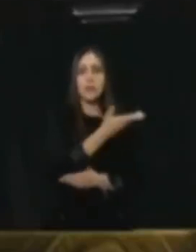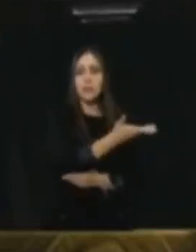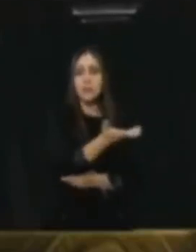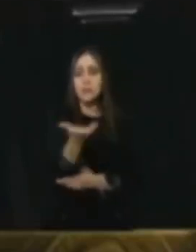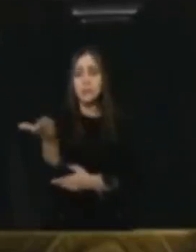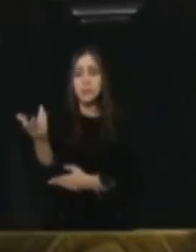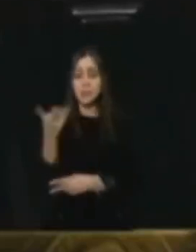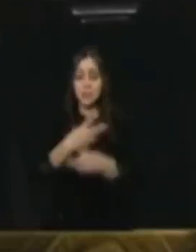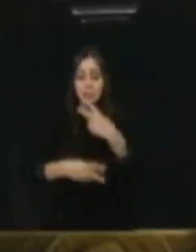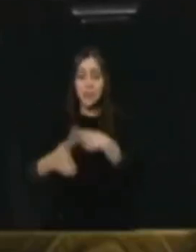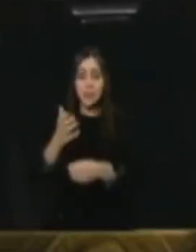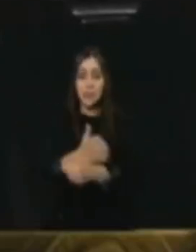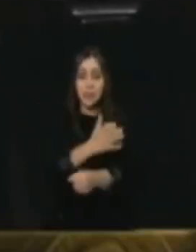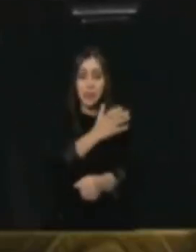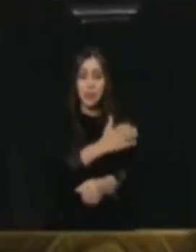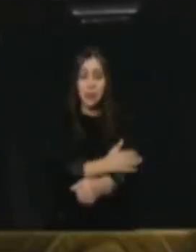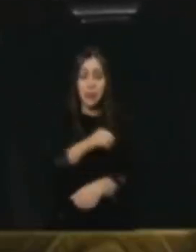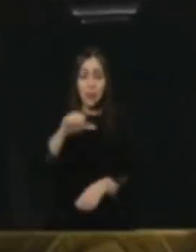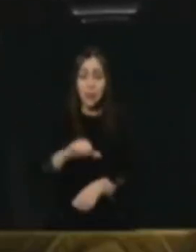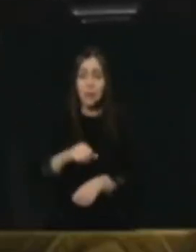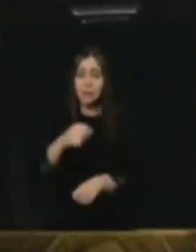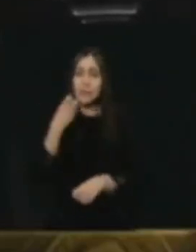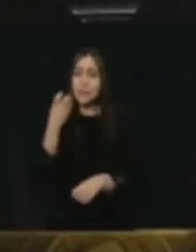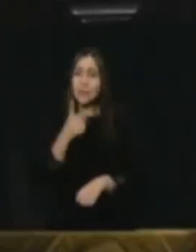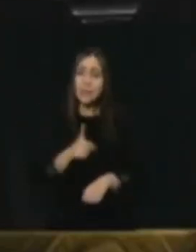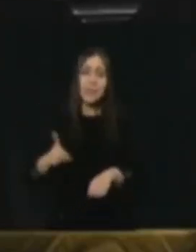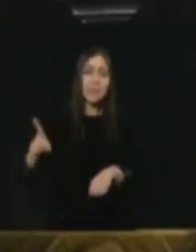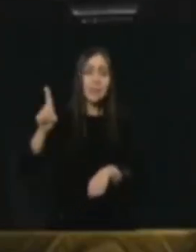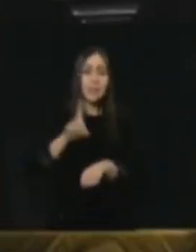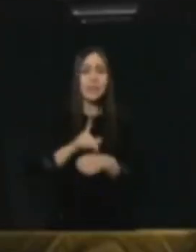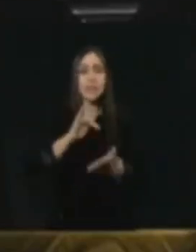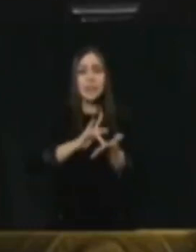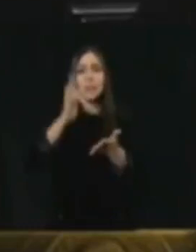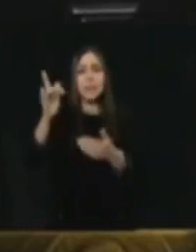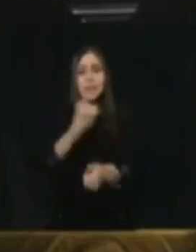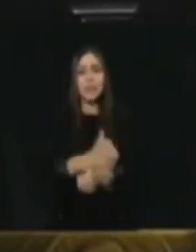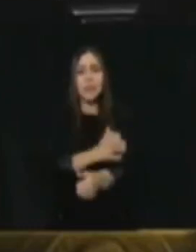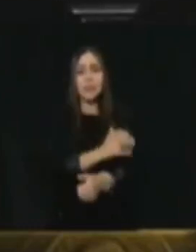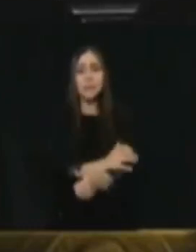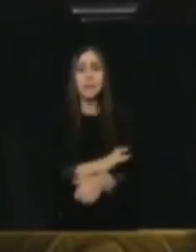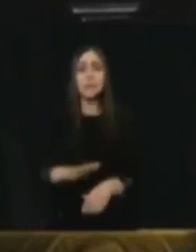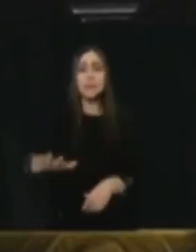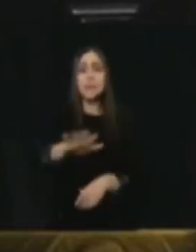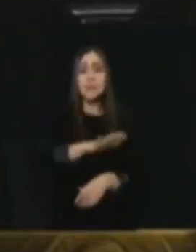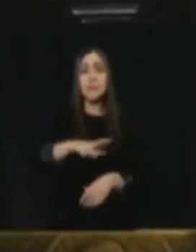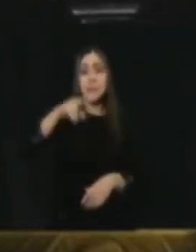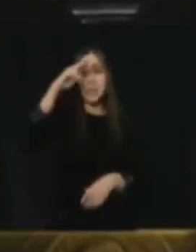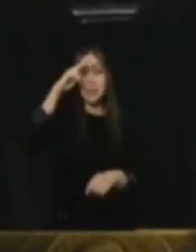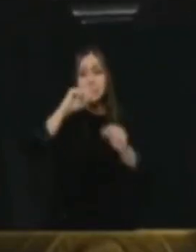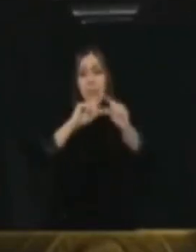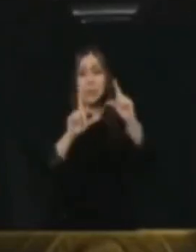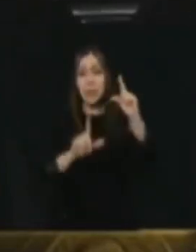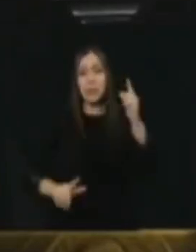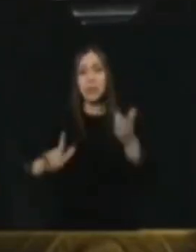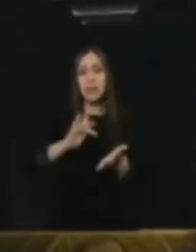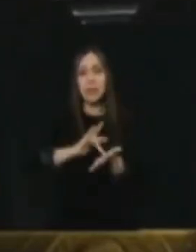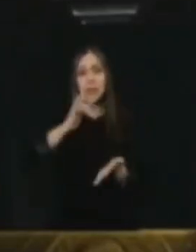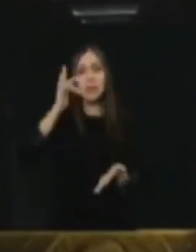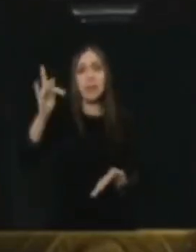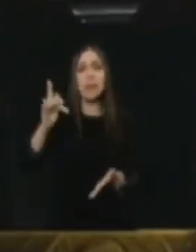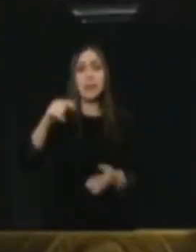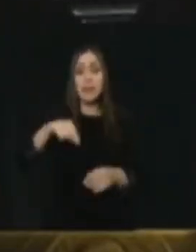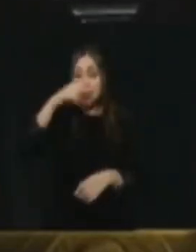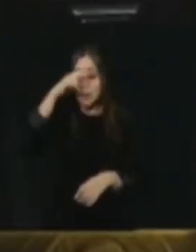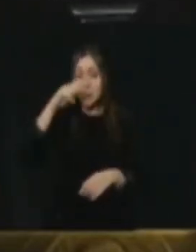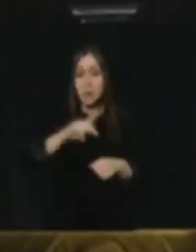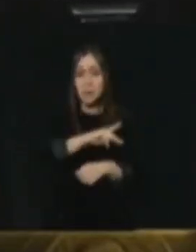acompañan en este gran día. Gracias a México, el país de mi abuela, Elena